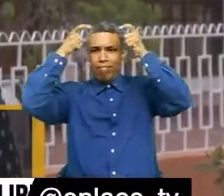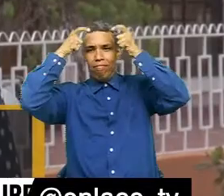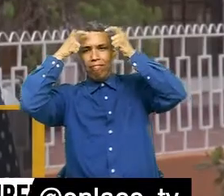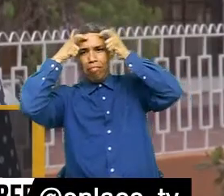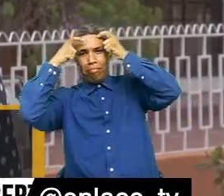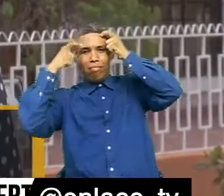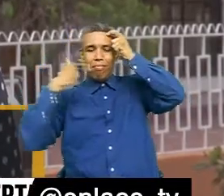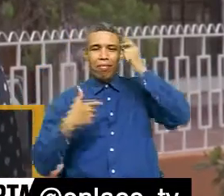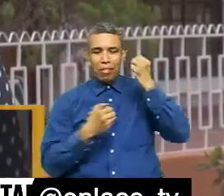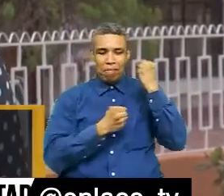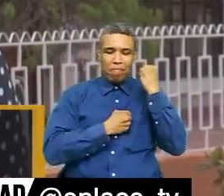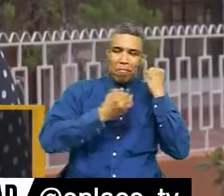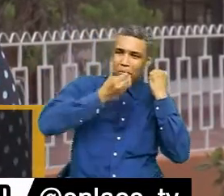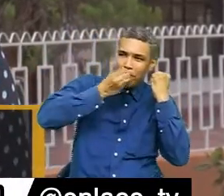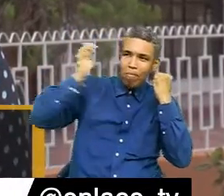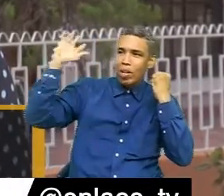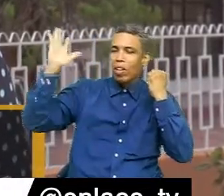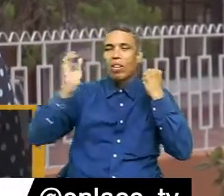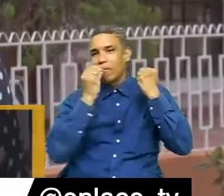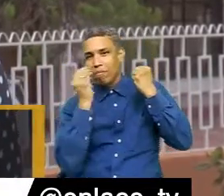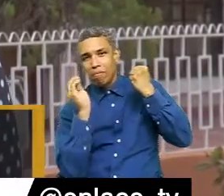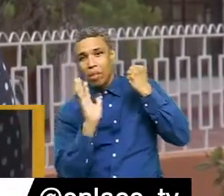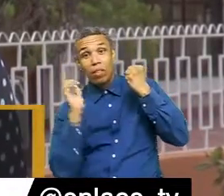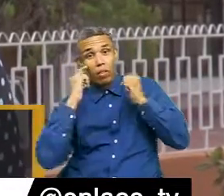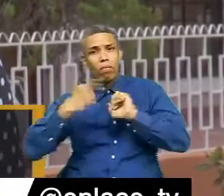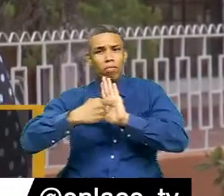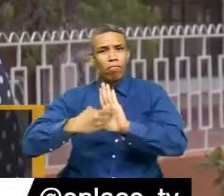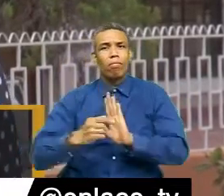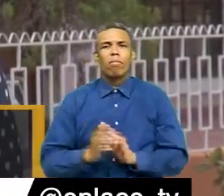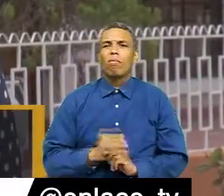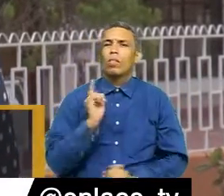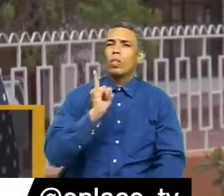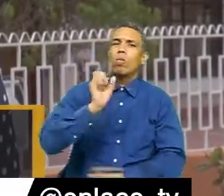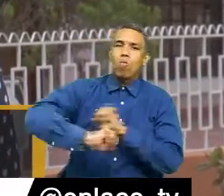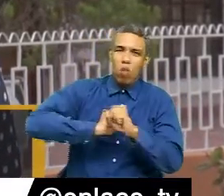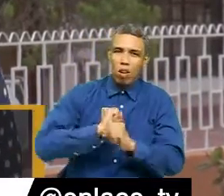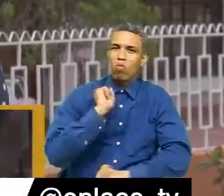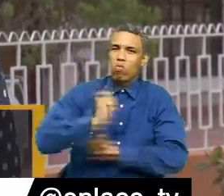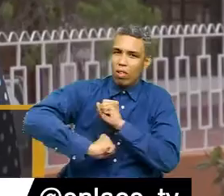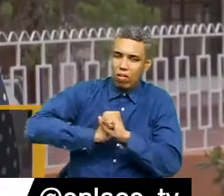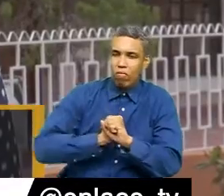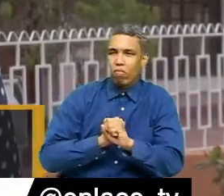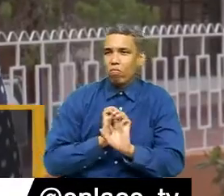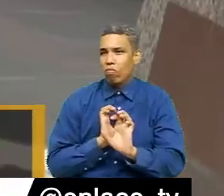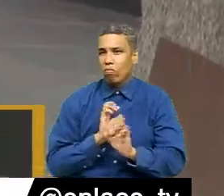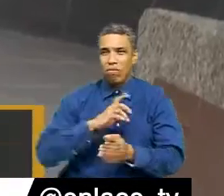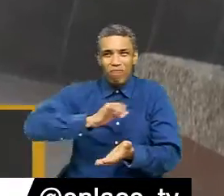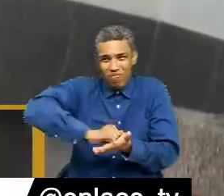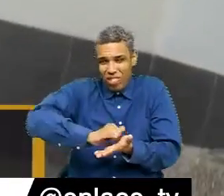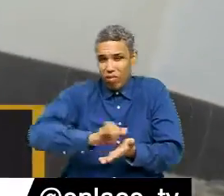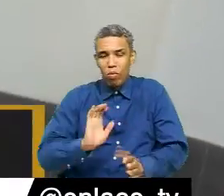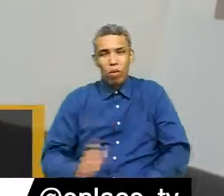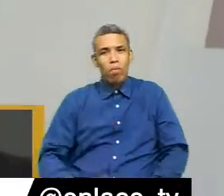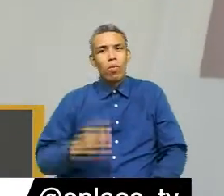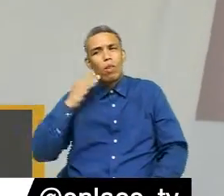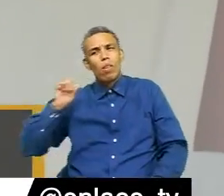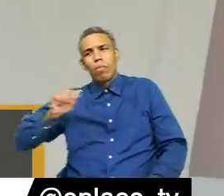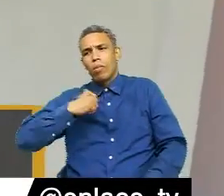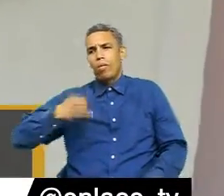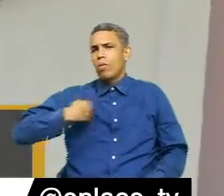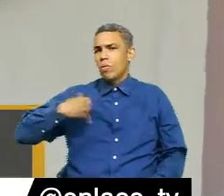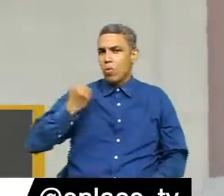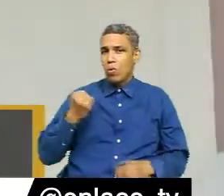actividades más importantes para la institución en el tema de relacionamiento es el Mi Simpatía, pues le